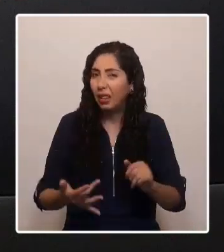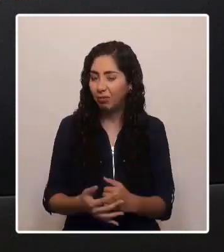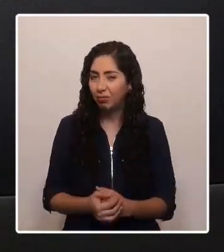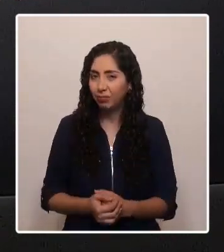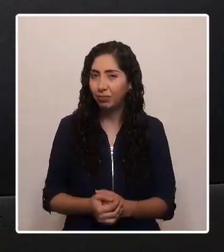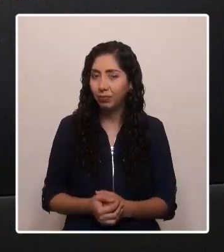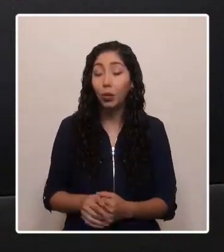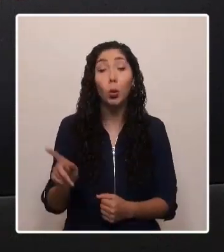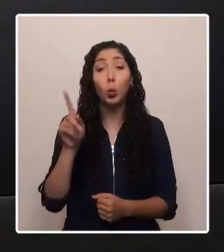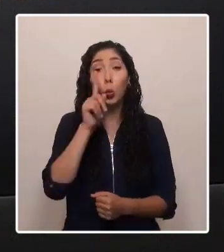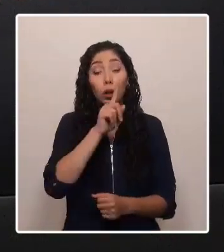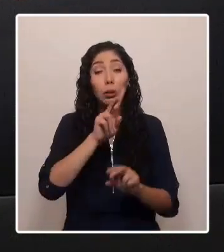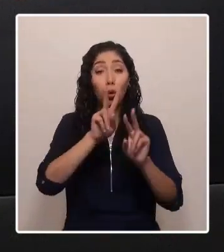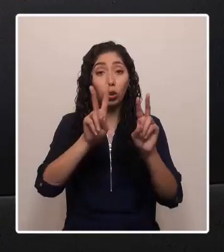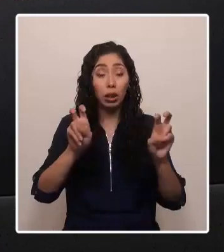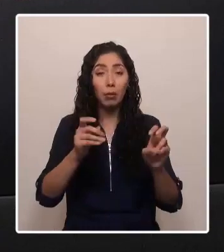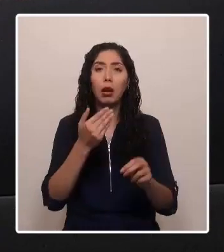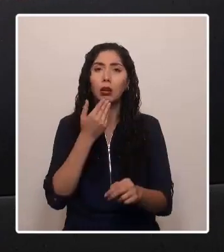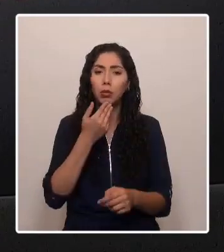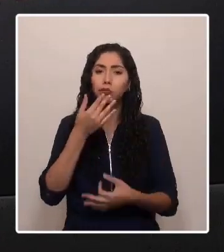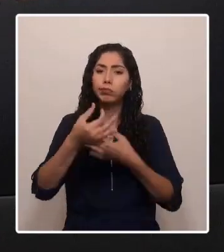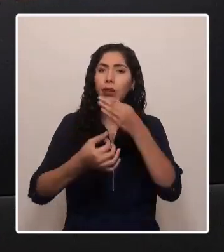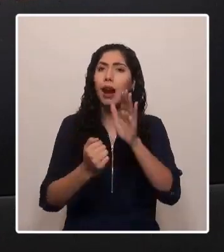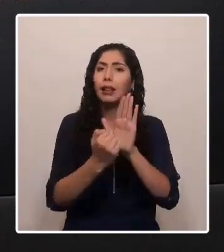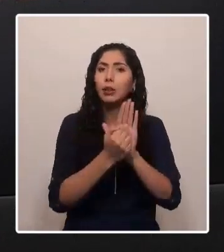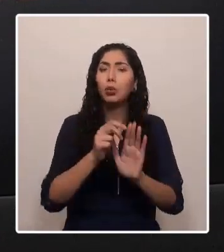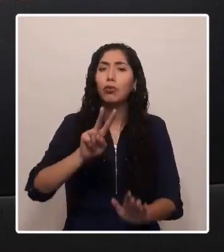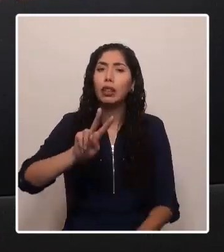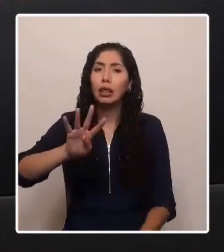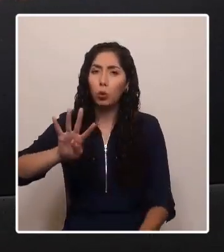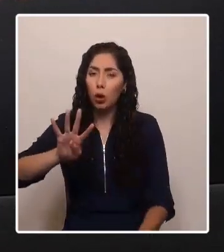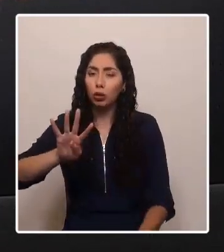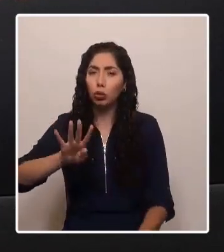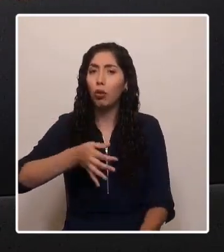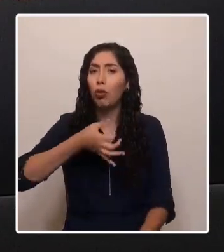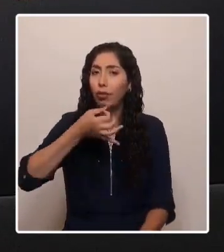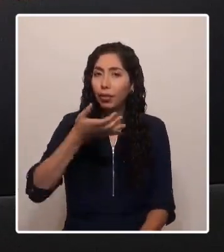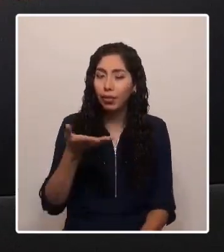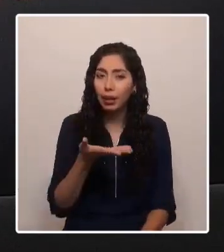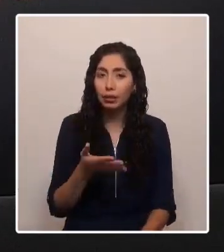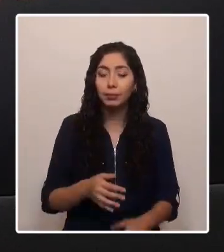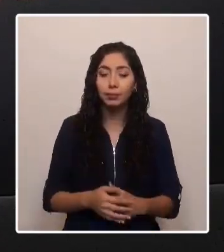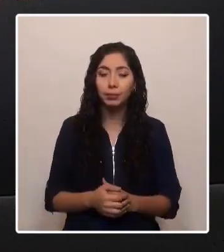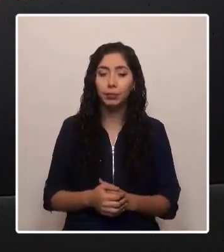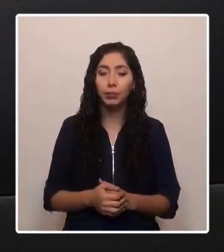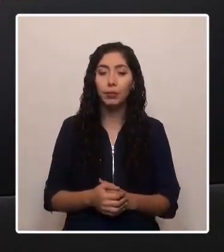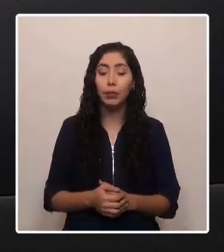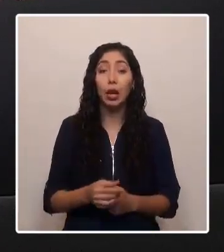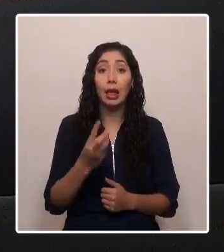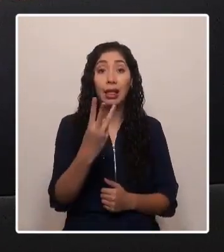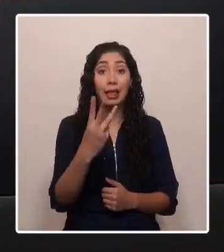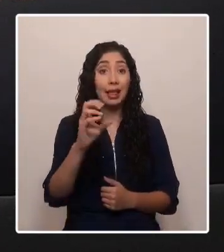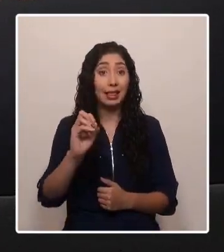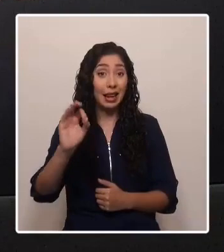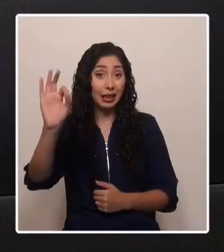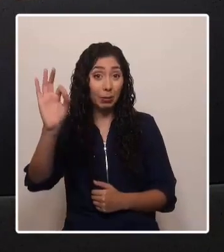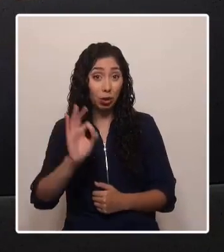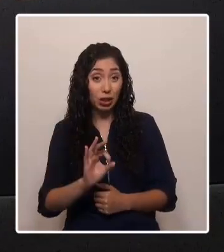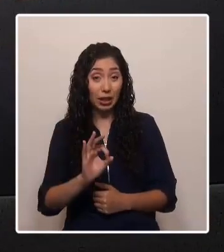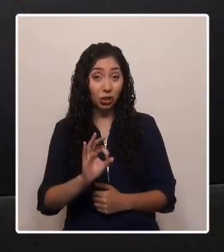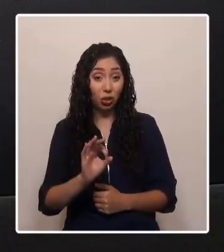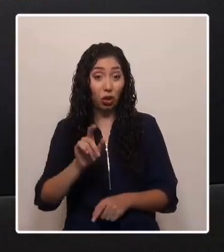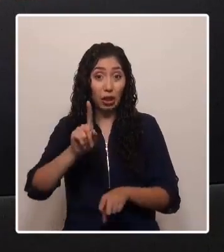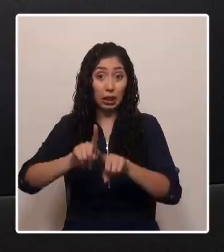punto, permítanme mencionar también el artículo 24, que establece arbitrariamente que un 30% de los territorios